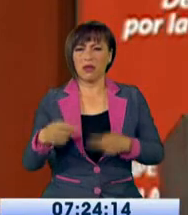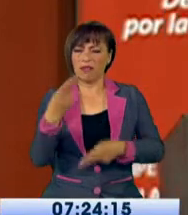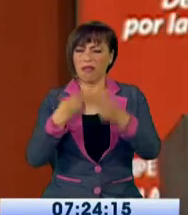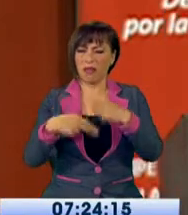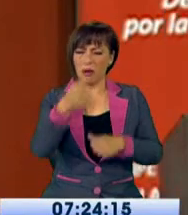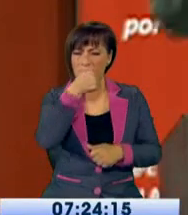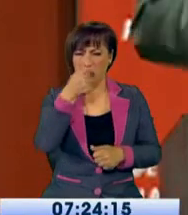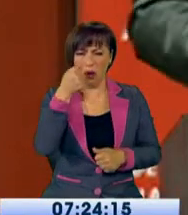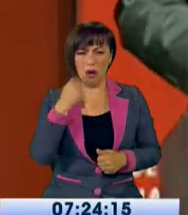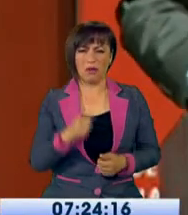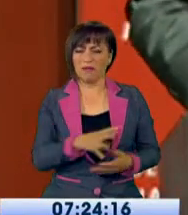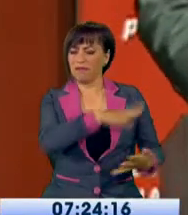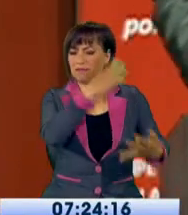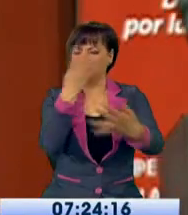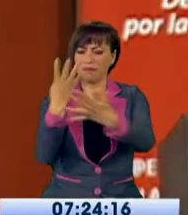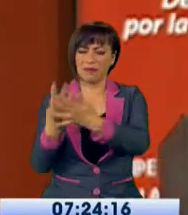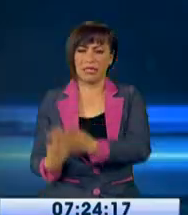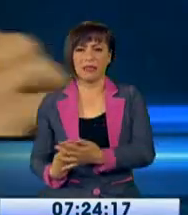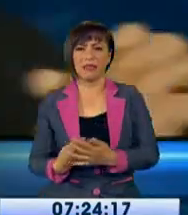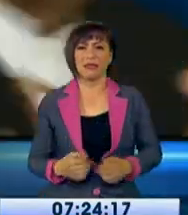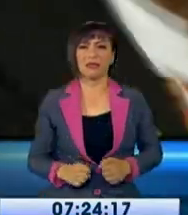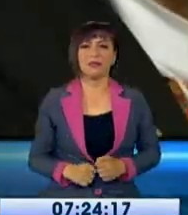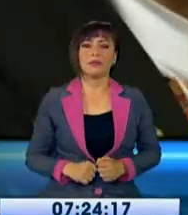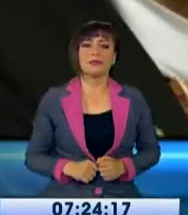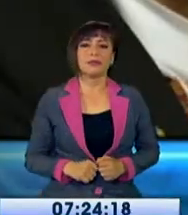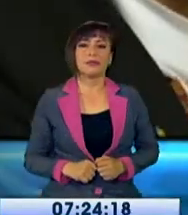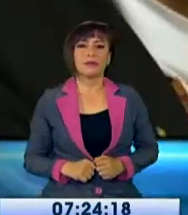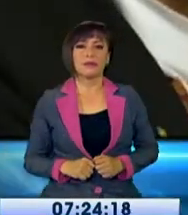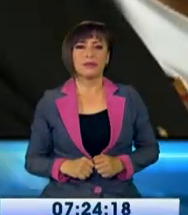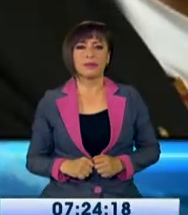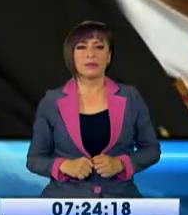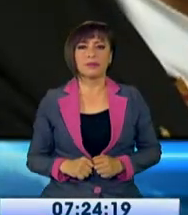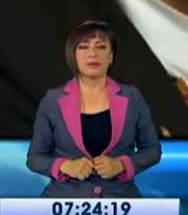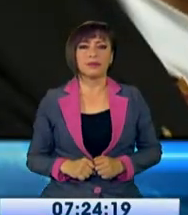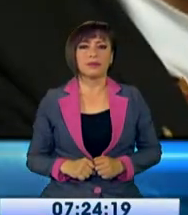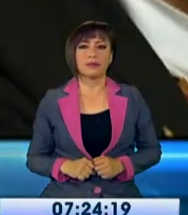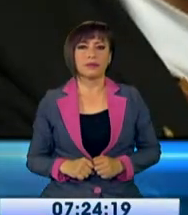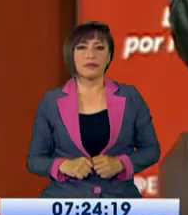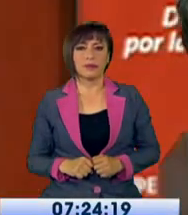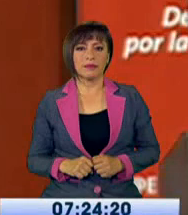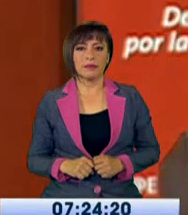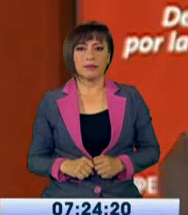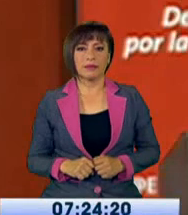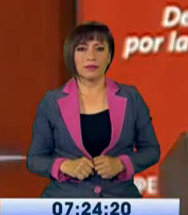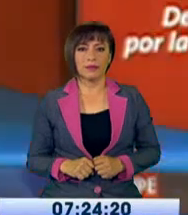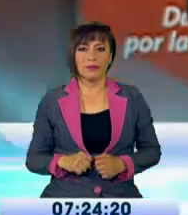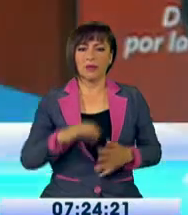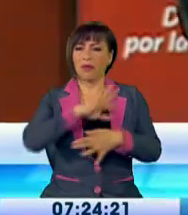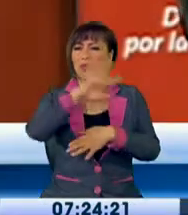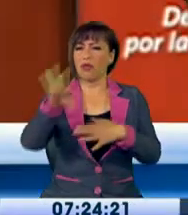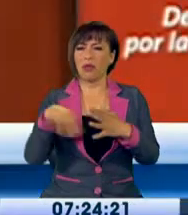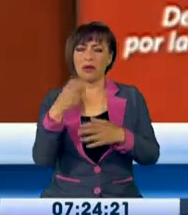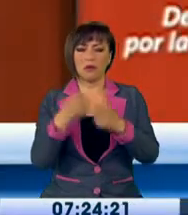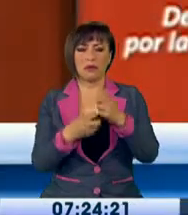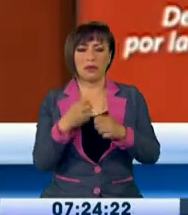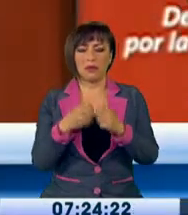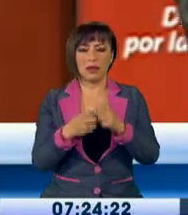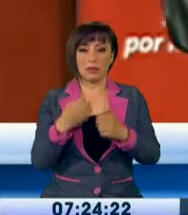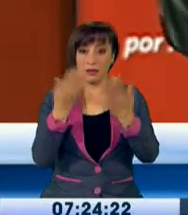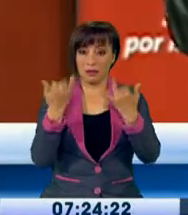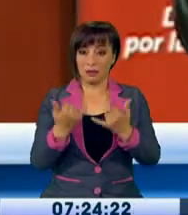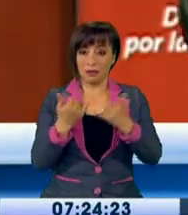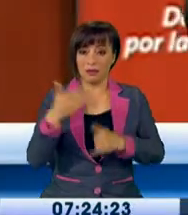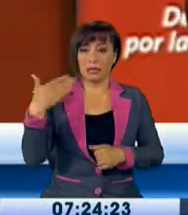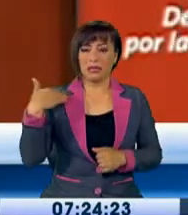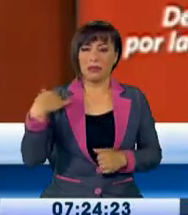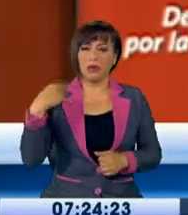jóvenes. No doremos las píldoras, compañeros. Crecimiento económico en 2015. Con todos los problemas que tenemos, probablemente